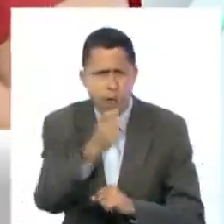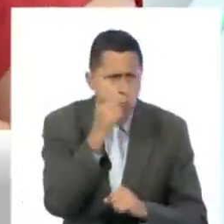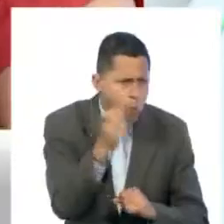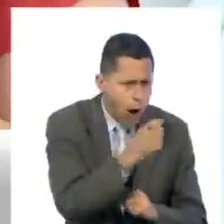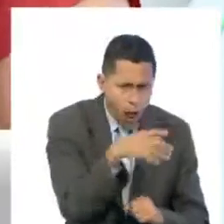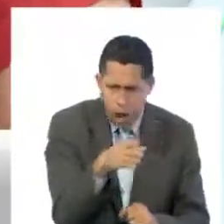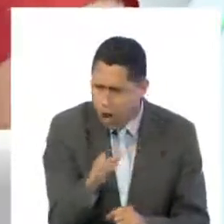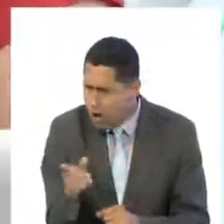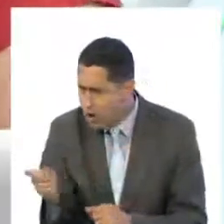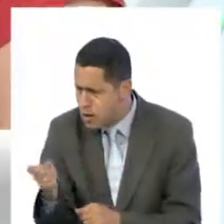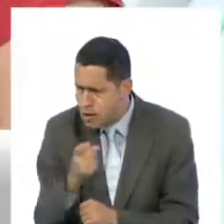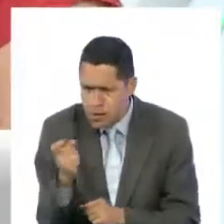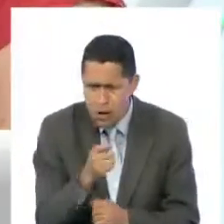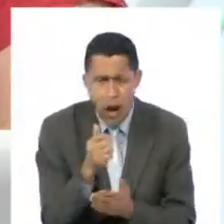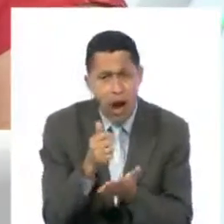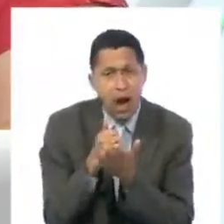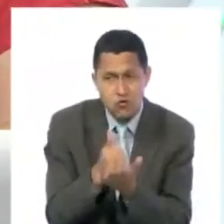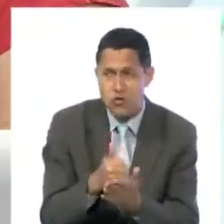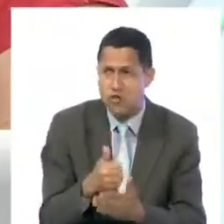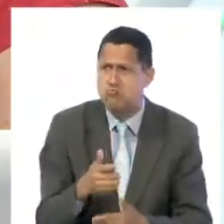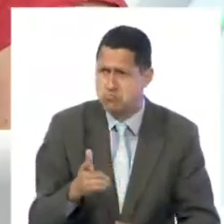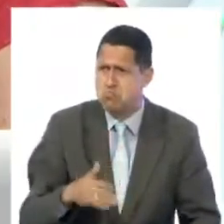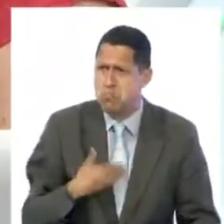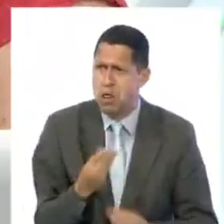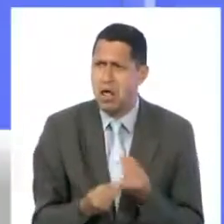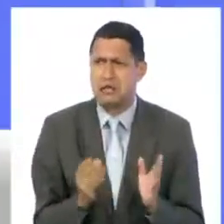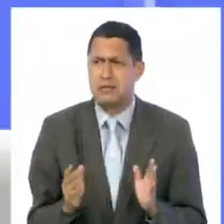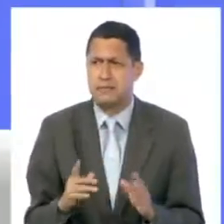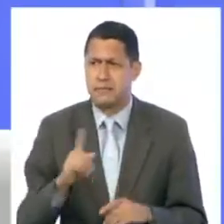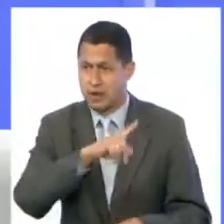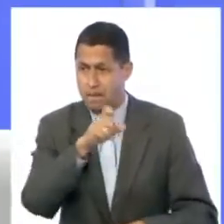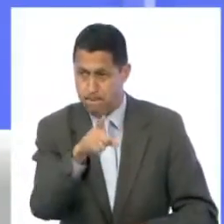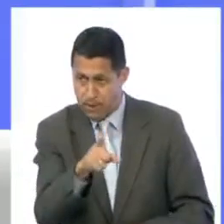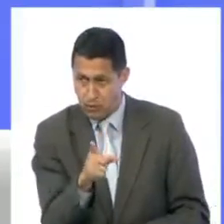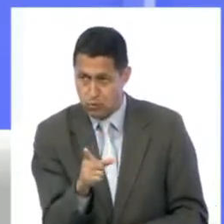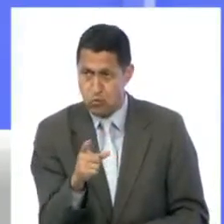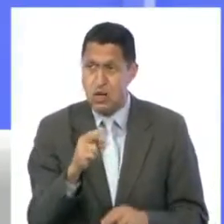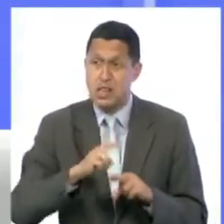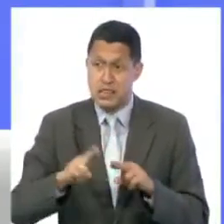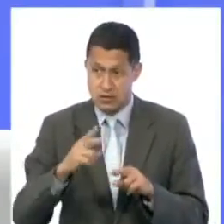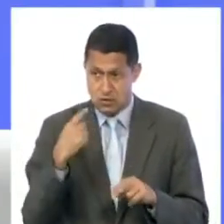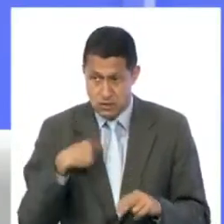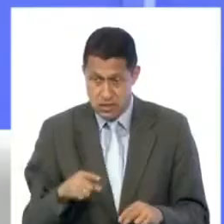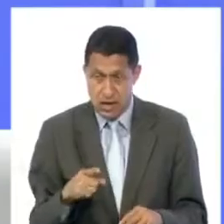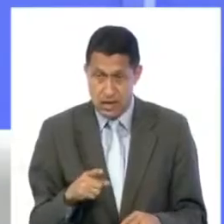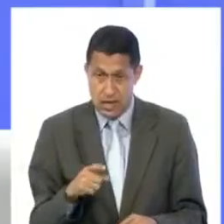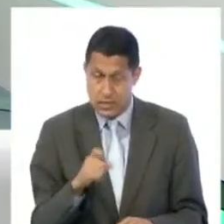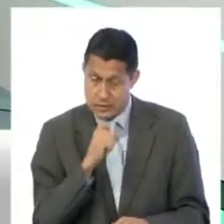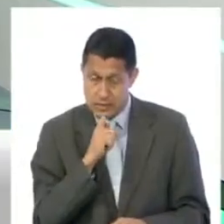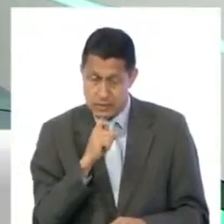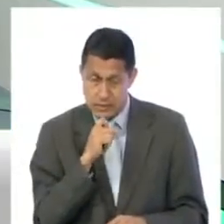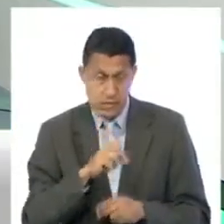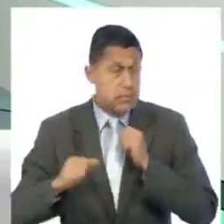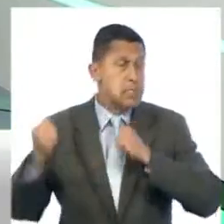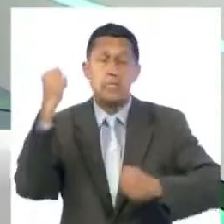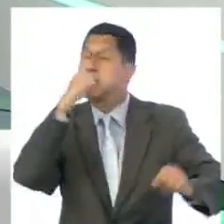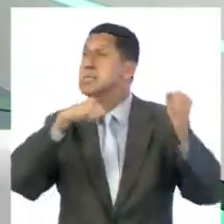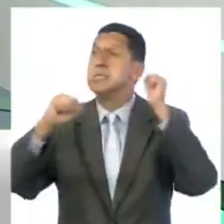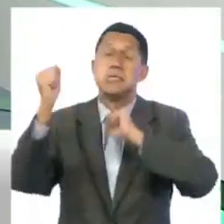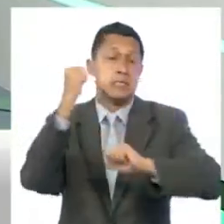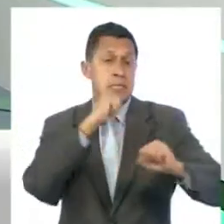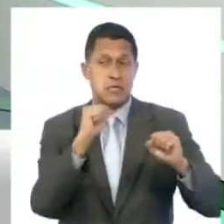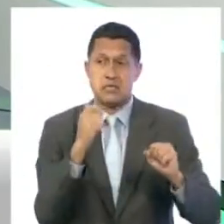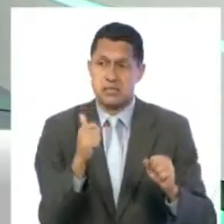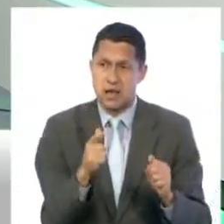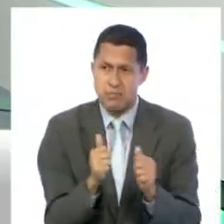cotidianamente madres te dicen, pero si mi hijo yo todos los días le tengo que decir cepíllate, o todos los días le tengo que decir recoge los juguetes.